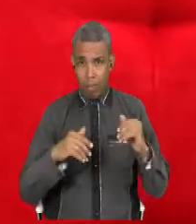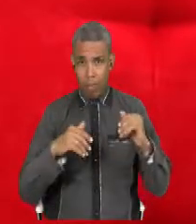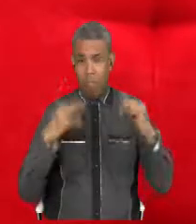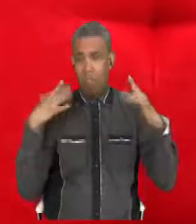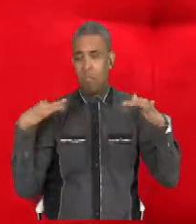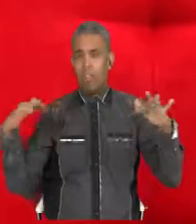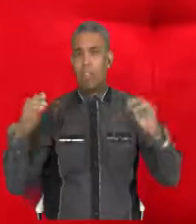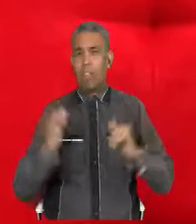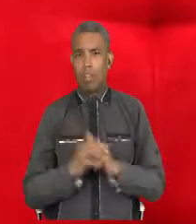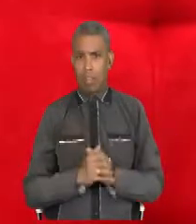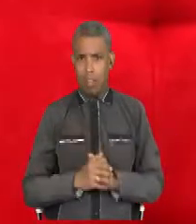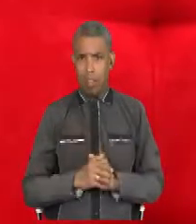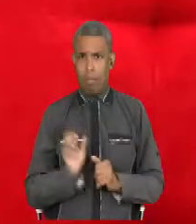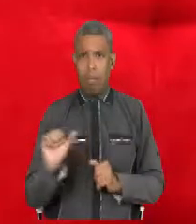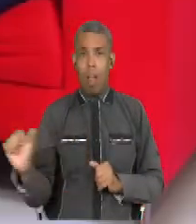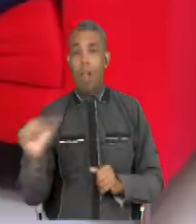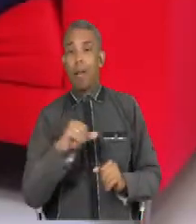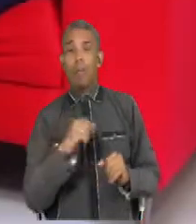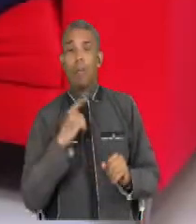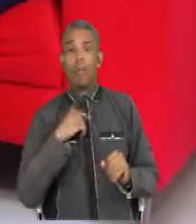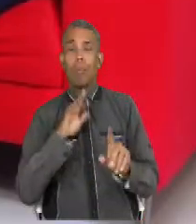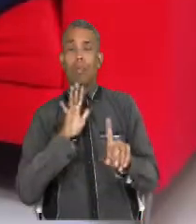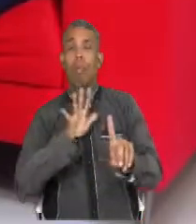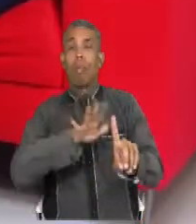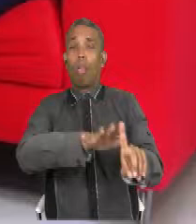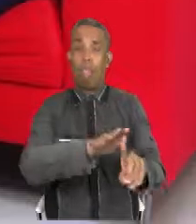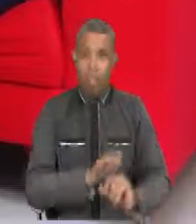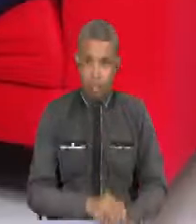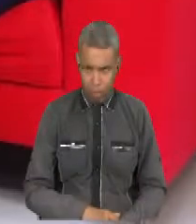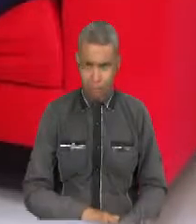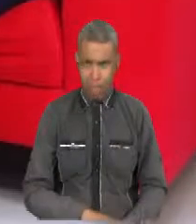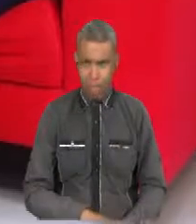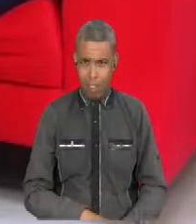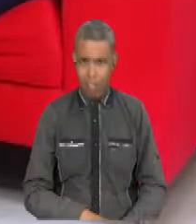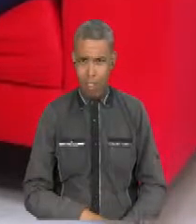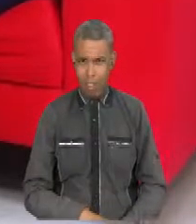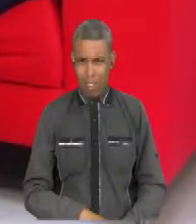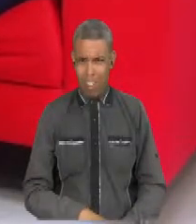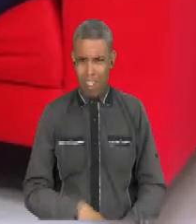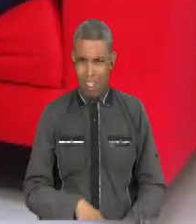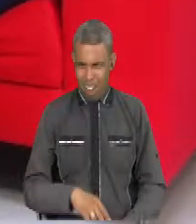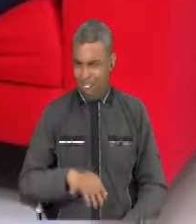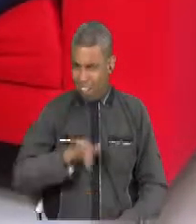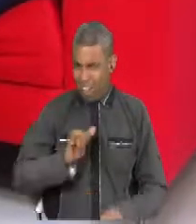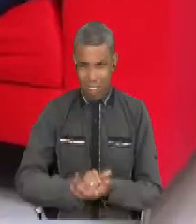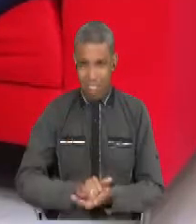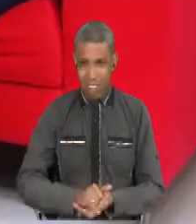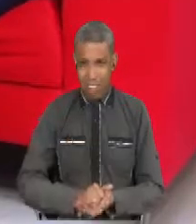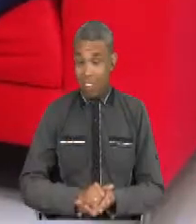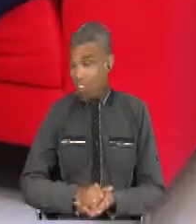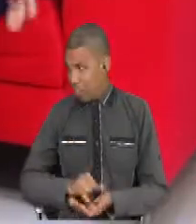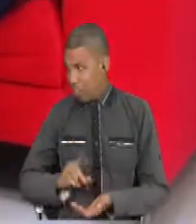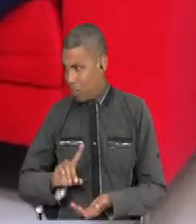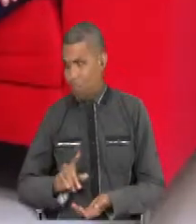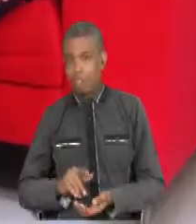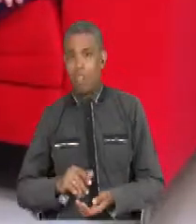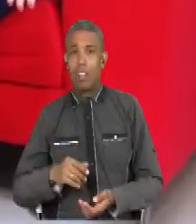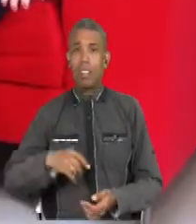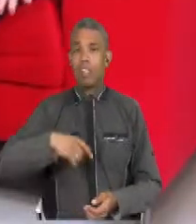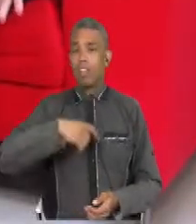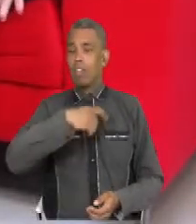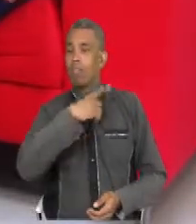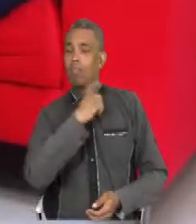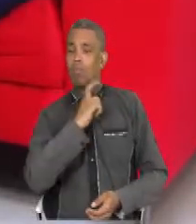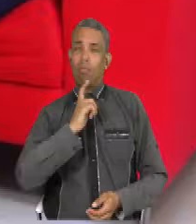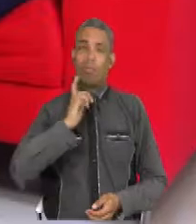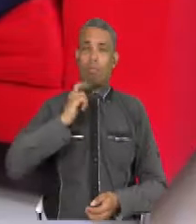le van a caer encima. Eso le iba a preguntar. Le van a caer encima. No, o sea, no, yo me aplico la cremita y el perfume y voy caminando, entonces están todos ahí detrás